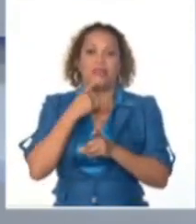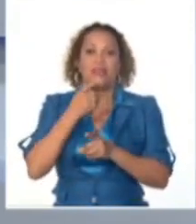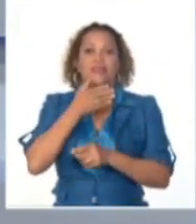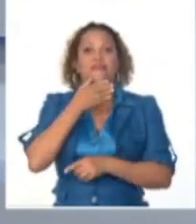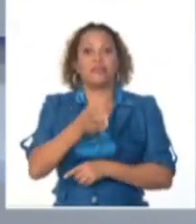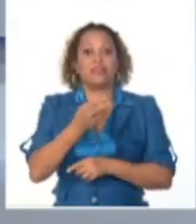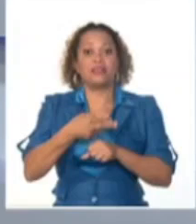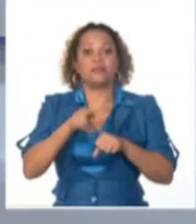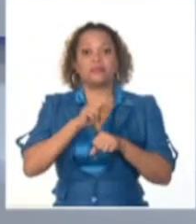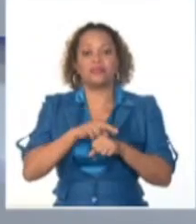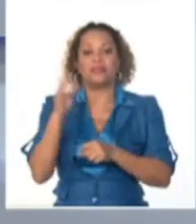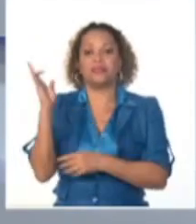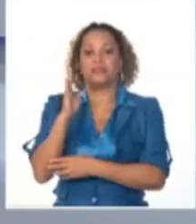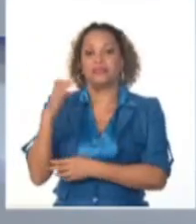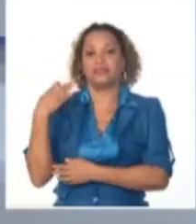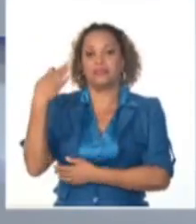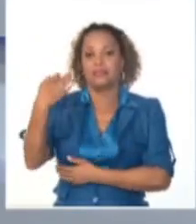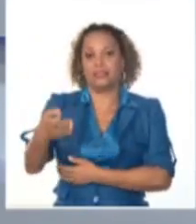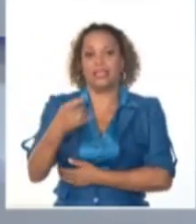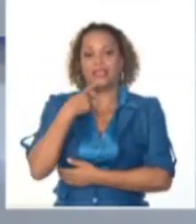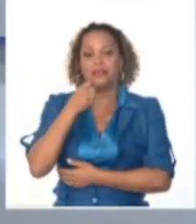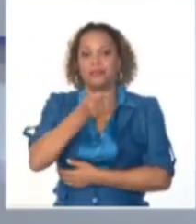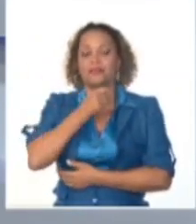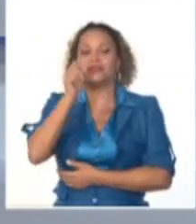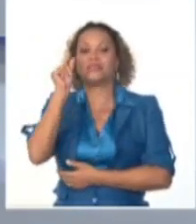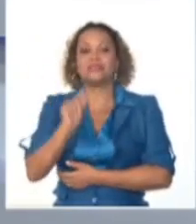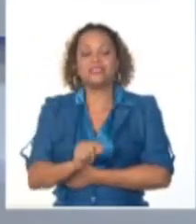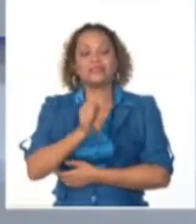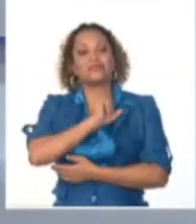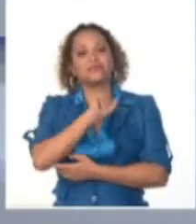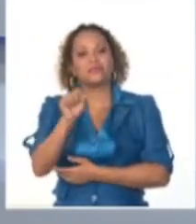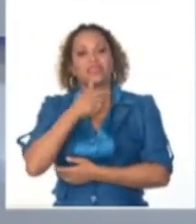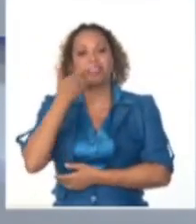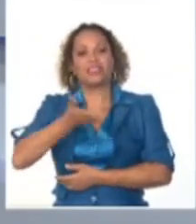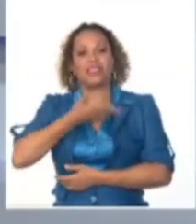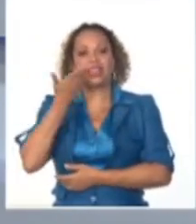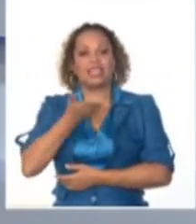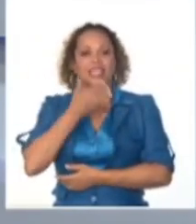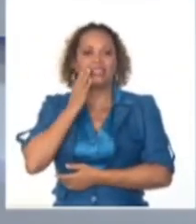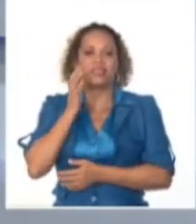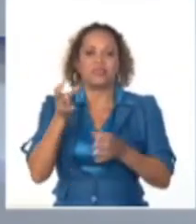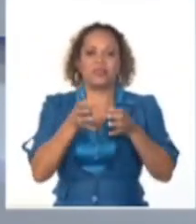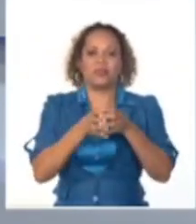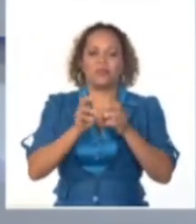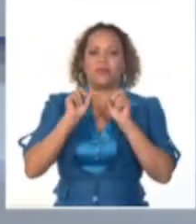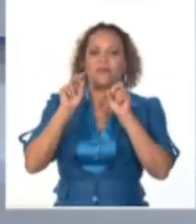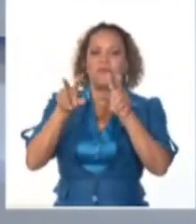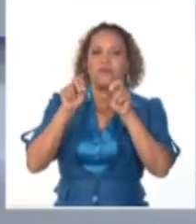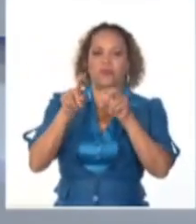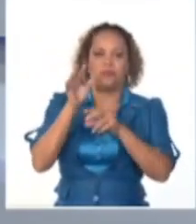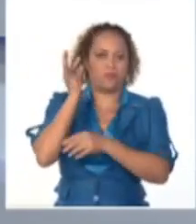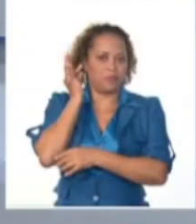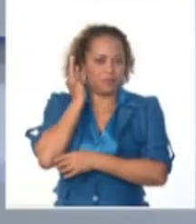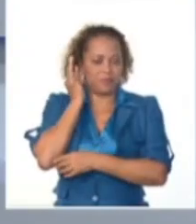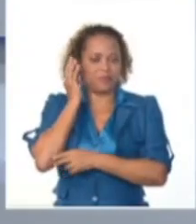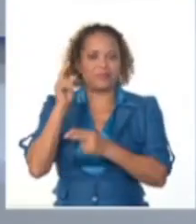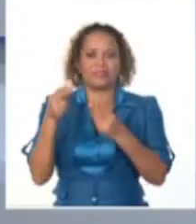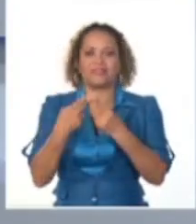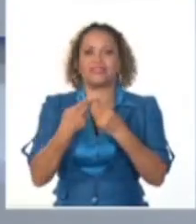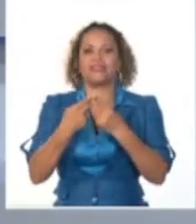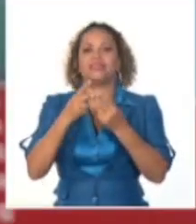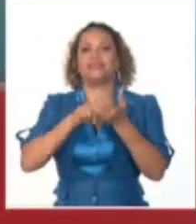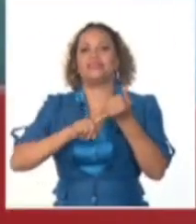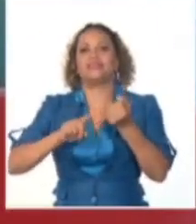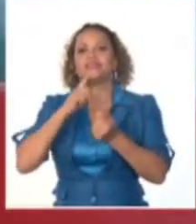fiesta del futuro, el periodista Vladimir Marrero logró declaraciones de las chicas del voleibol, cuyo torneo se efectúa en la provincia de